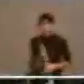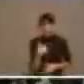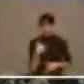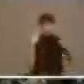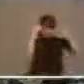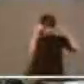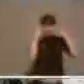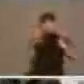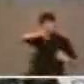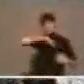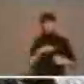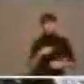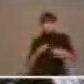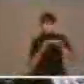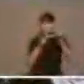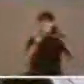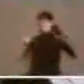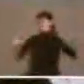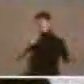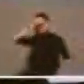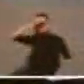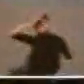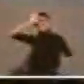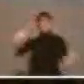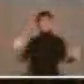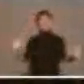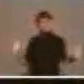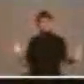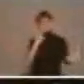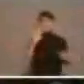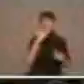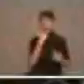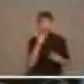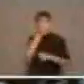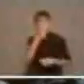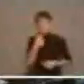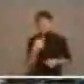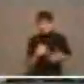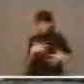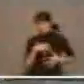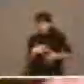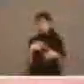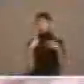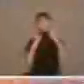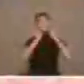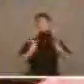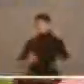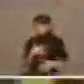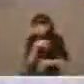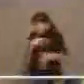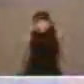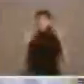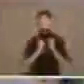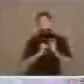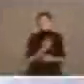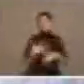estudié. Somos gente con clase y muy listos también. Si nombra Rubalcaba sufro algo de estrés, me da un no